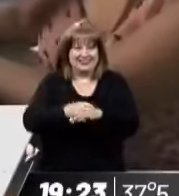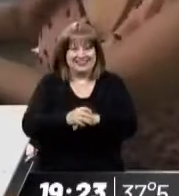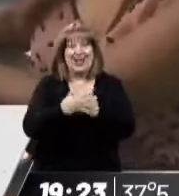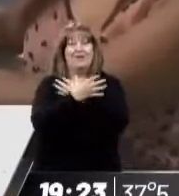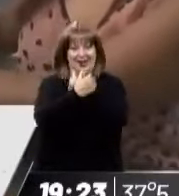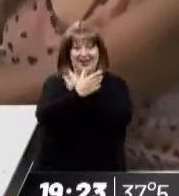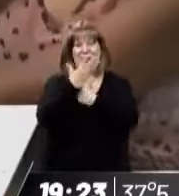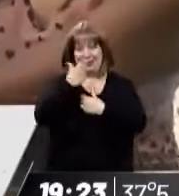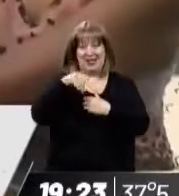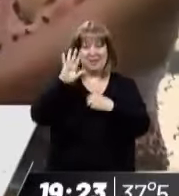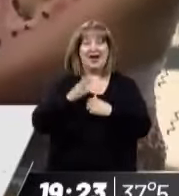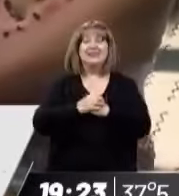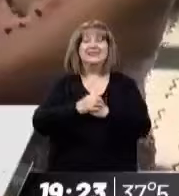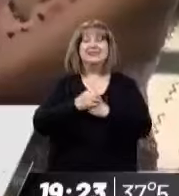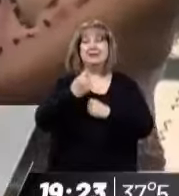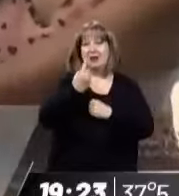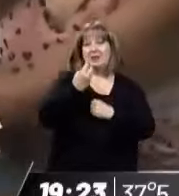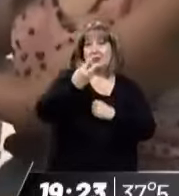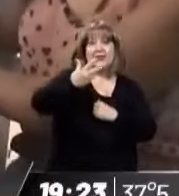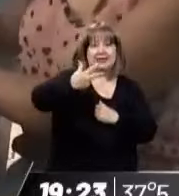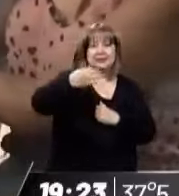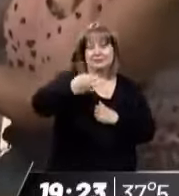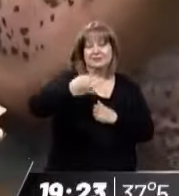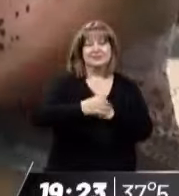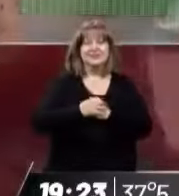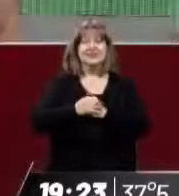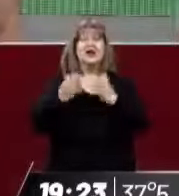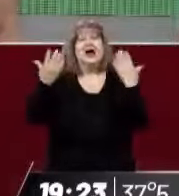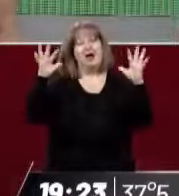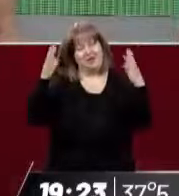Muy genio, gracias, Juli. Aplauso para este gracias, aplauso, de acá también.